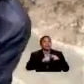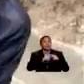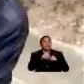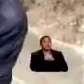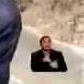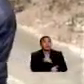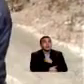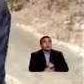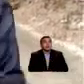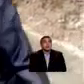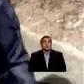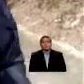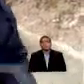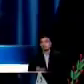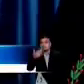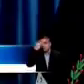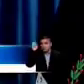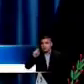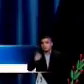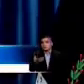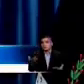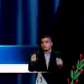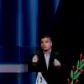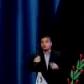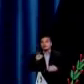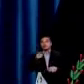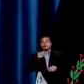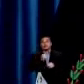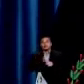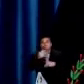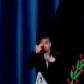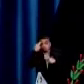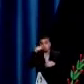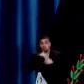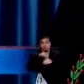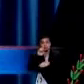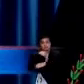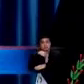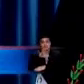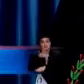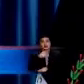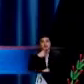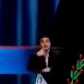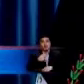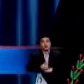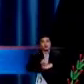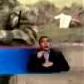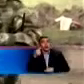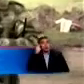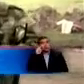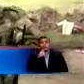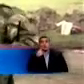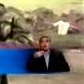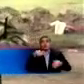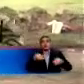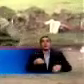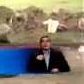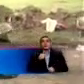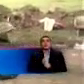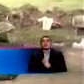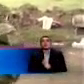crisis. La necesidad. No hay trabajo. En tanto, las Fuerzas Armadas Ecuatorianas, dicen las autoridades de gobierno, solo cumplen con la